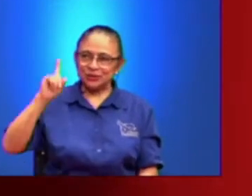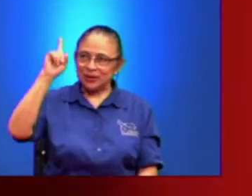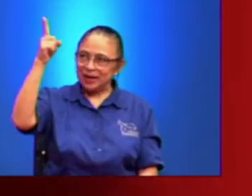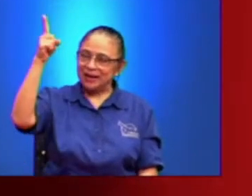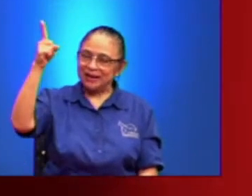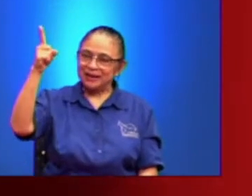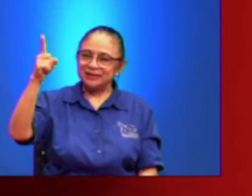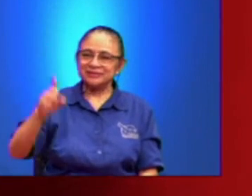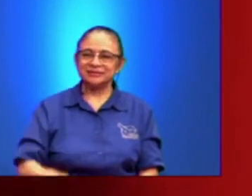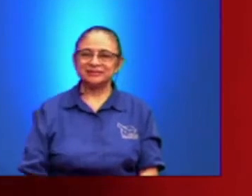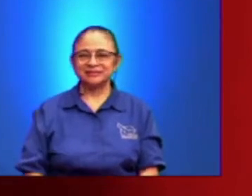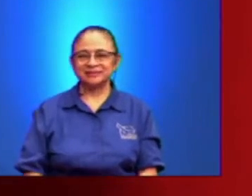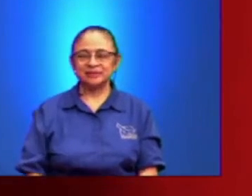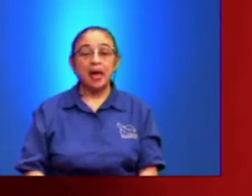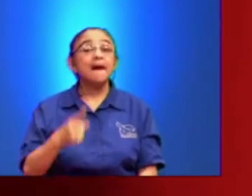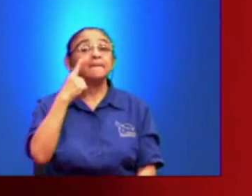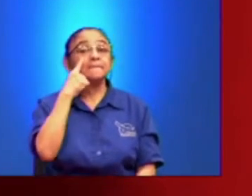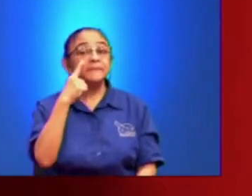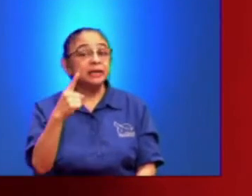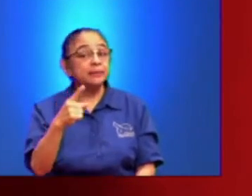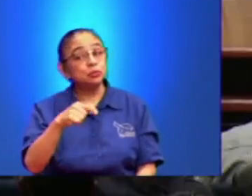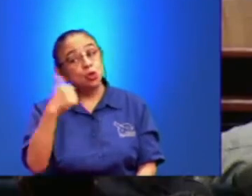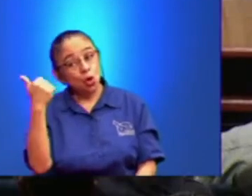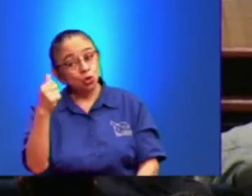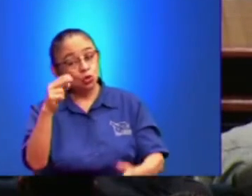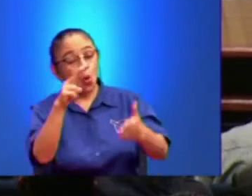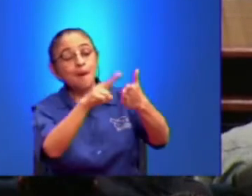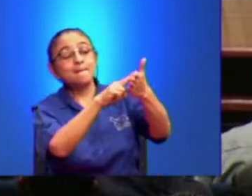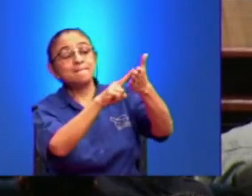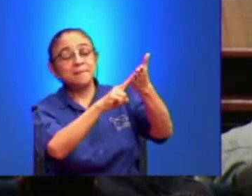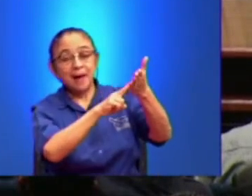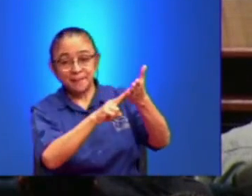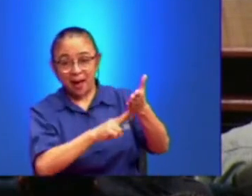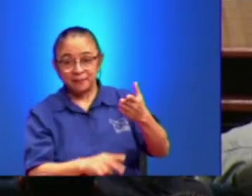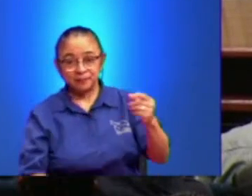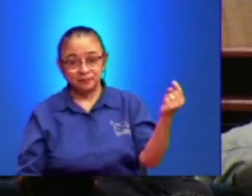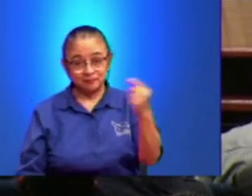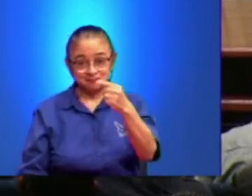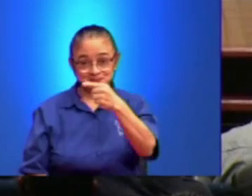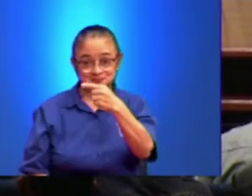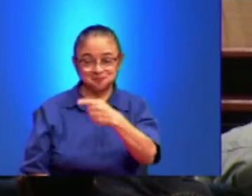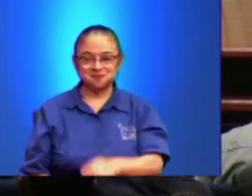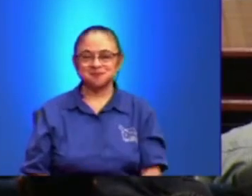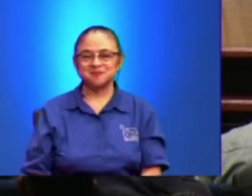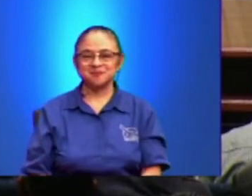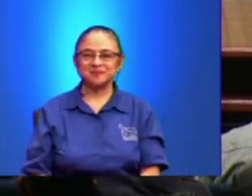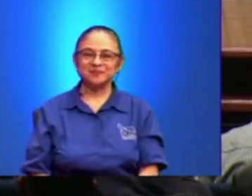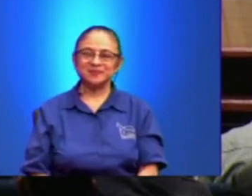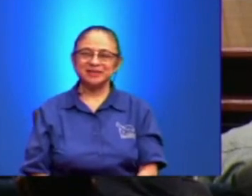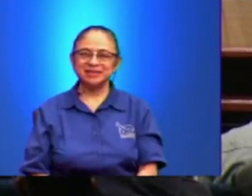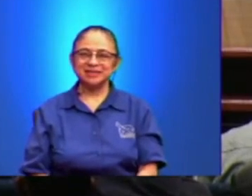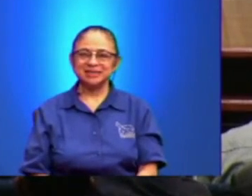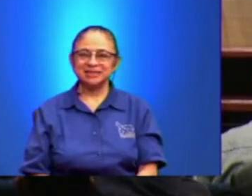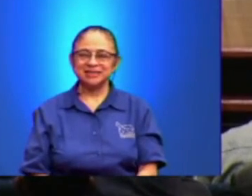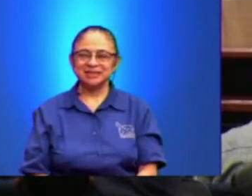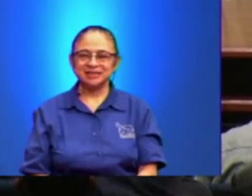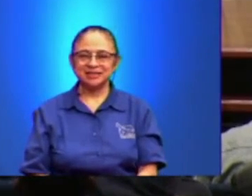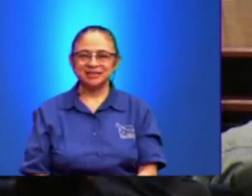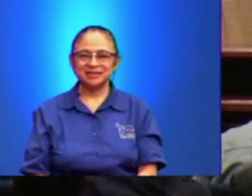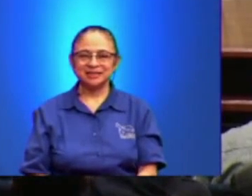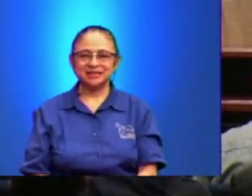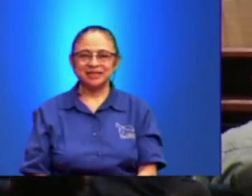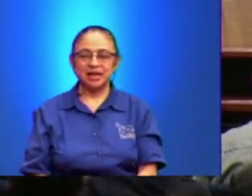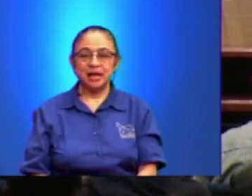señor entonces ahora miremos otro mapa mental y de ahí vamos a ir estudiando algunos